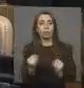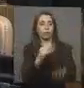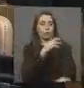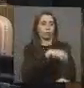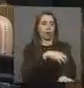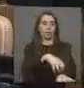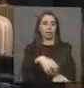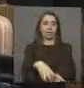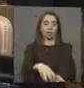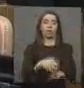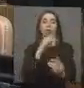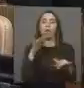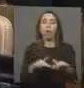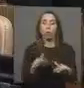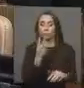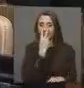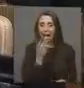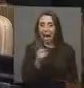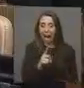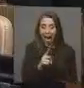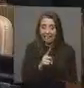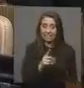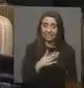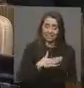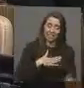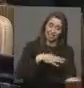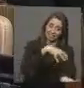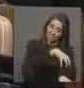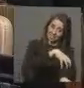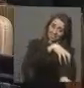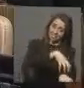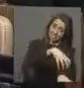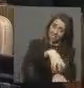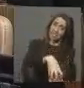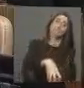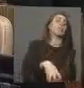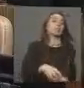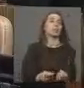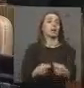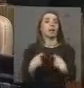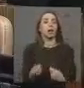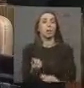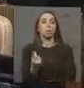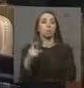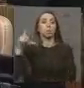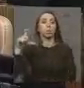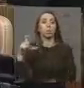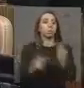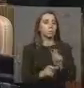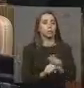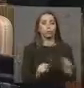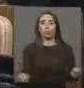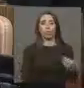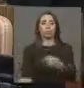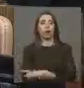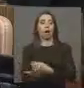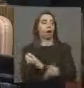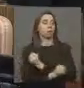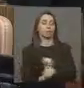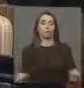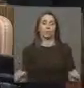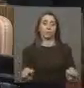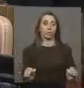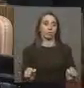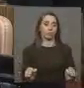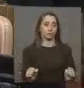utilizar el gas en nuestra zona es simplemente a un costo que es inconcebible para la gente por lo tanto